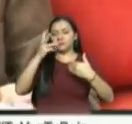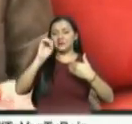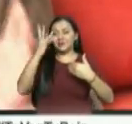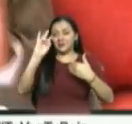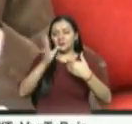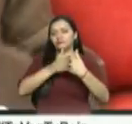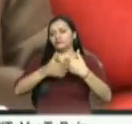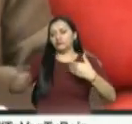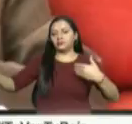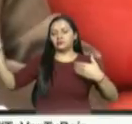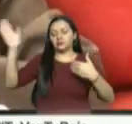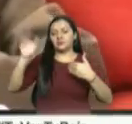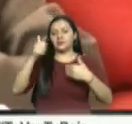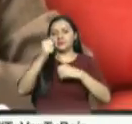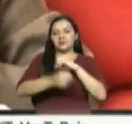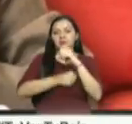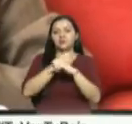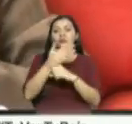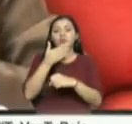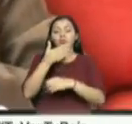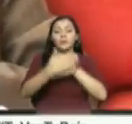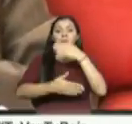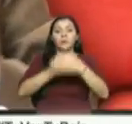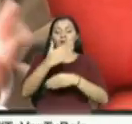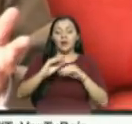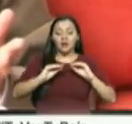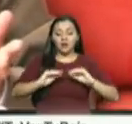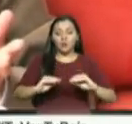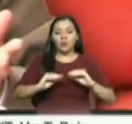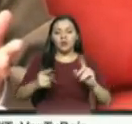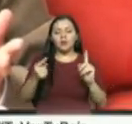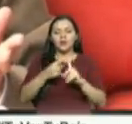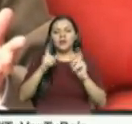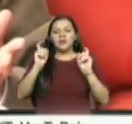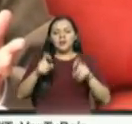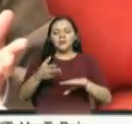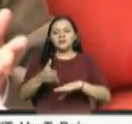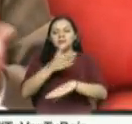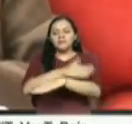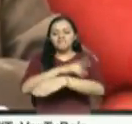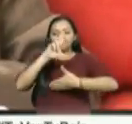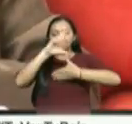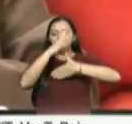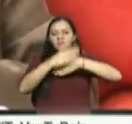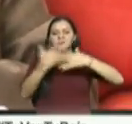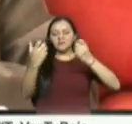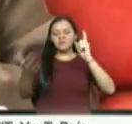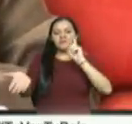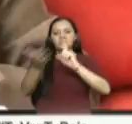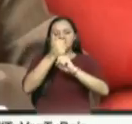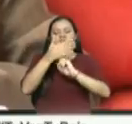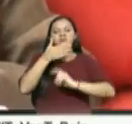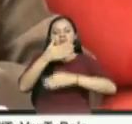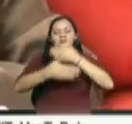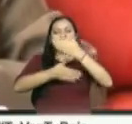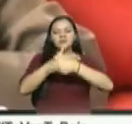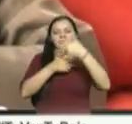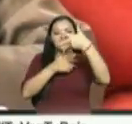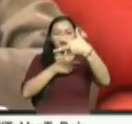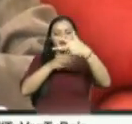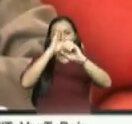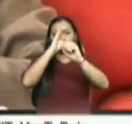de llevar a nuestro sistema educativo a ser uno de los mejores en Latinoamérica. Para esto hemos basado en tres